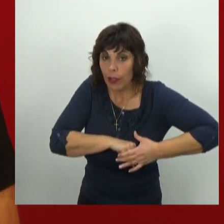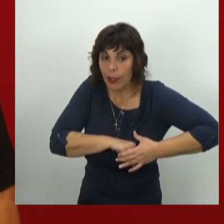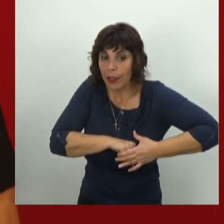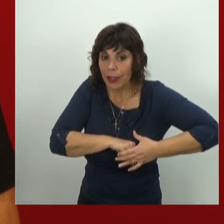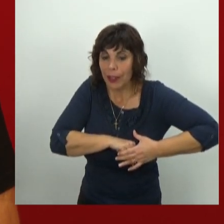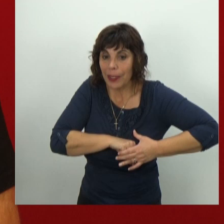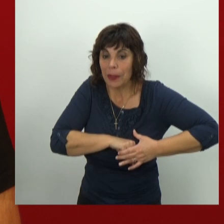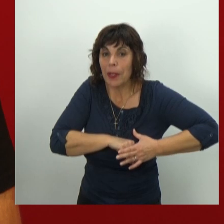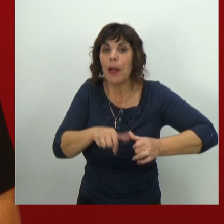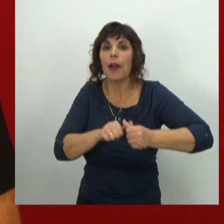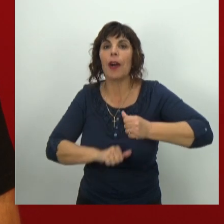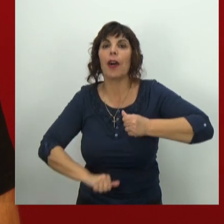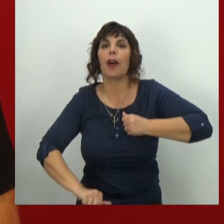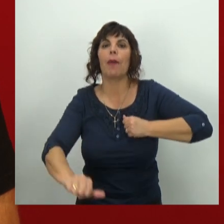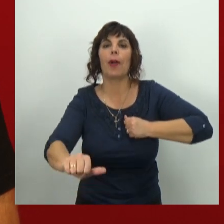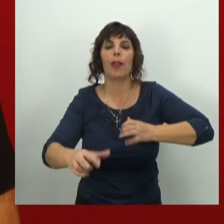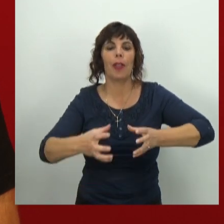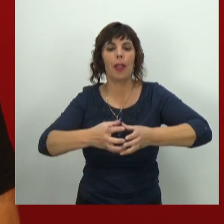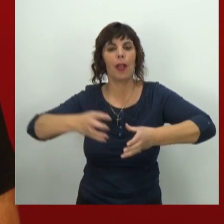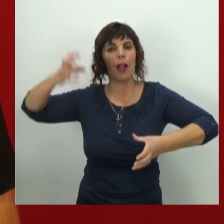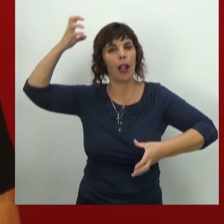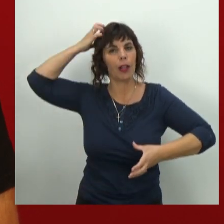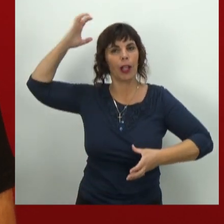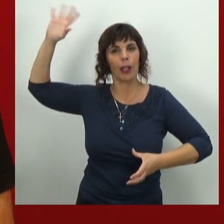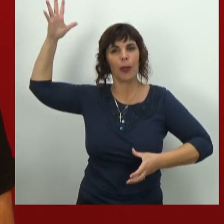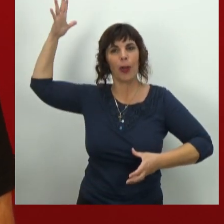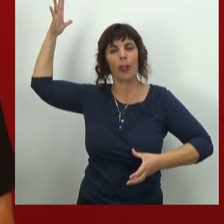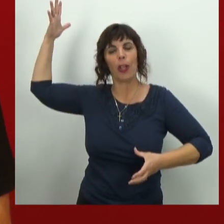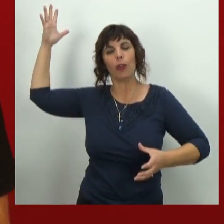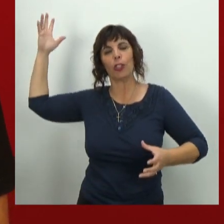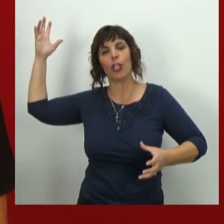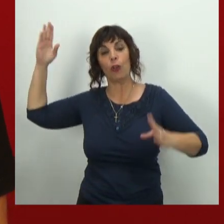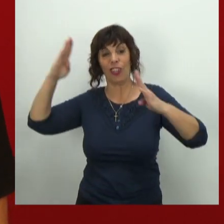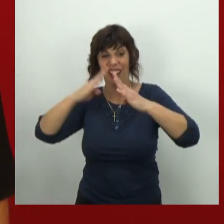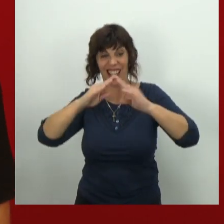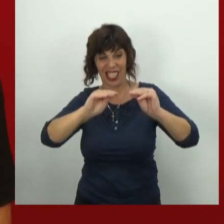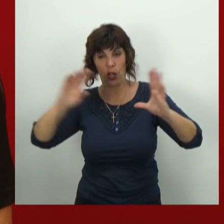el reino de los cielos ha llegado a esa casa.